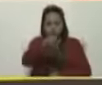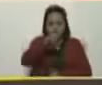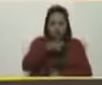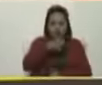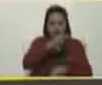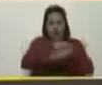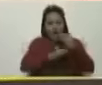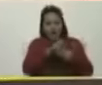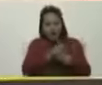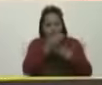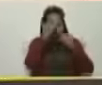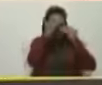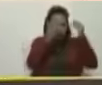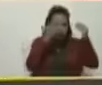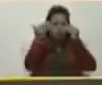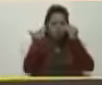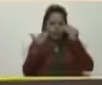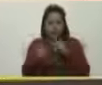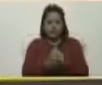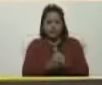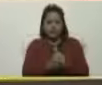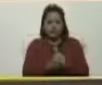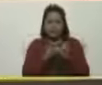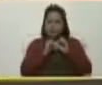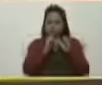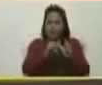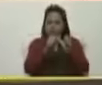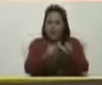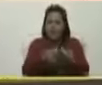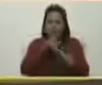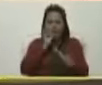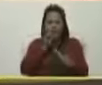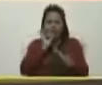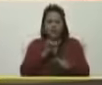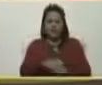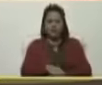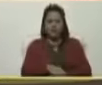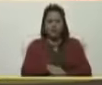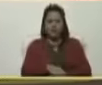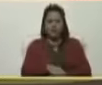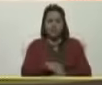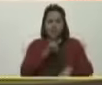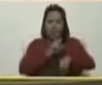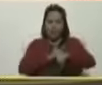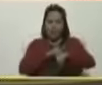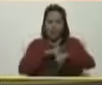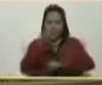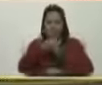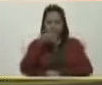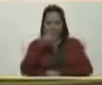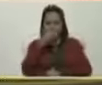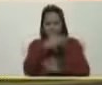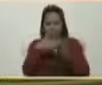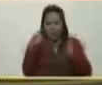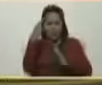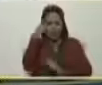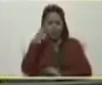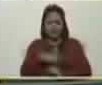saludo para seguir en este café de mediodía.